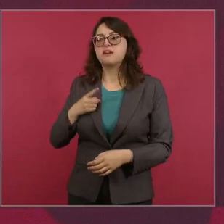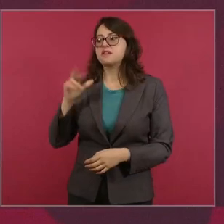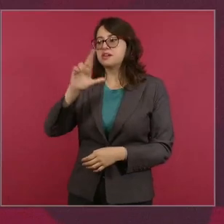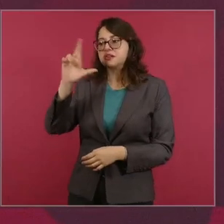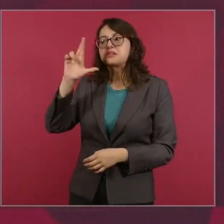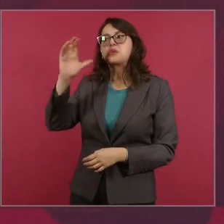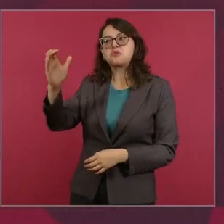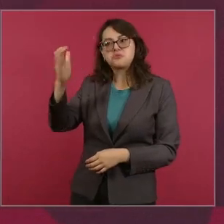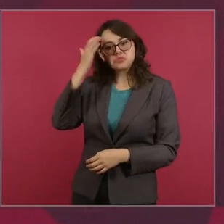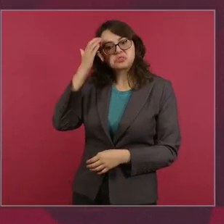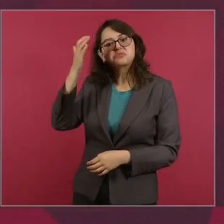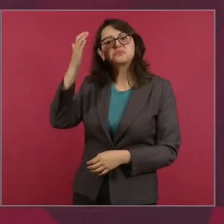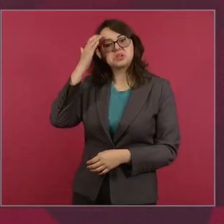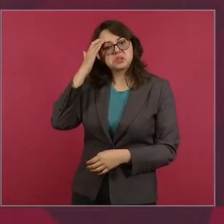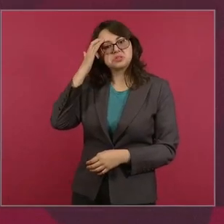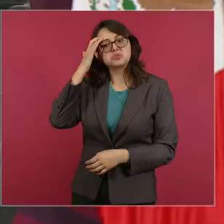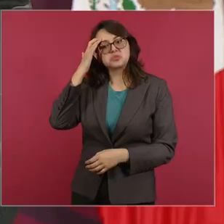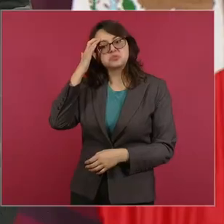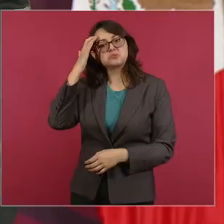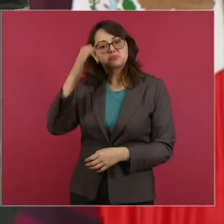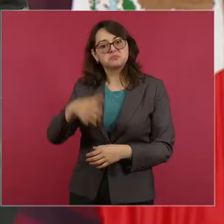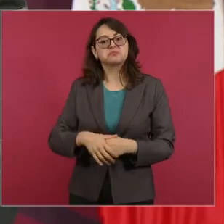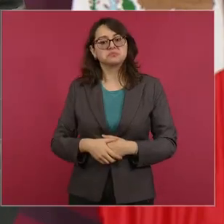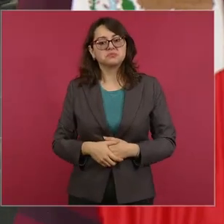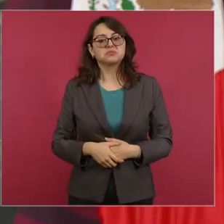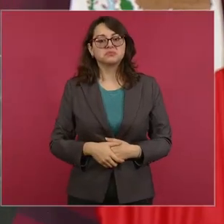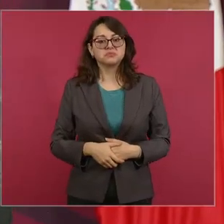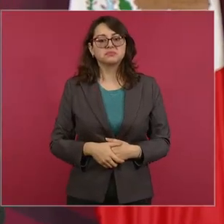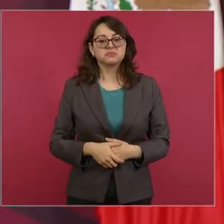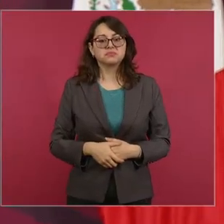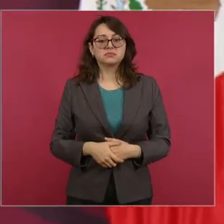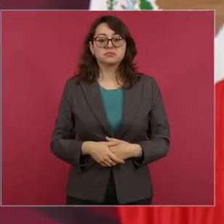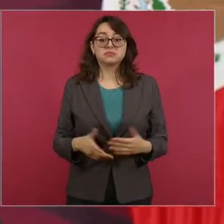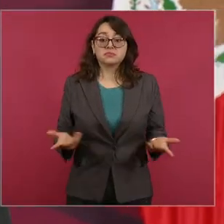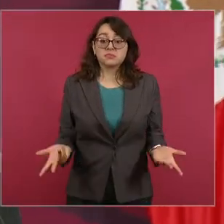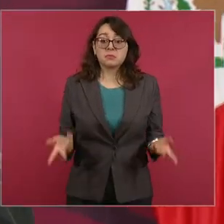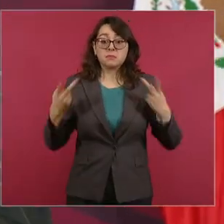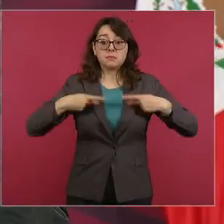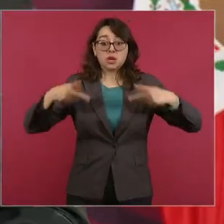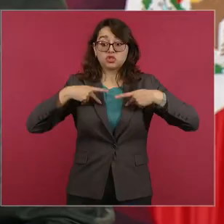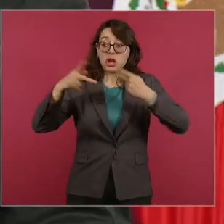acto ahora la perfección nada más